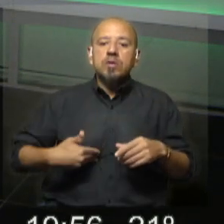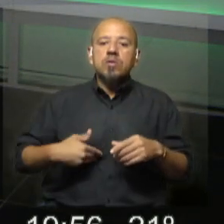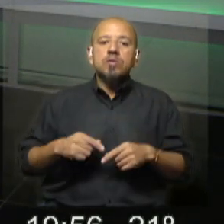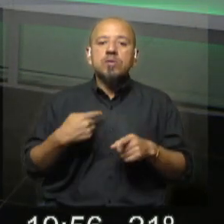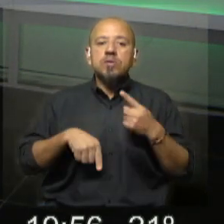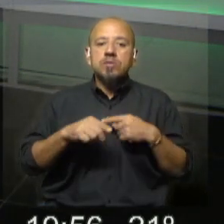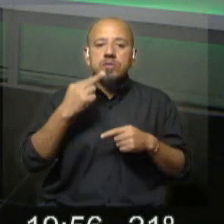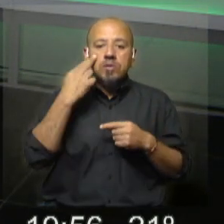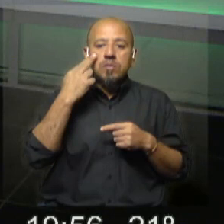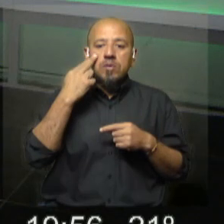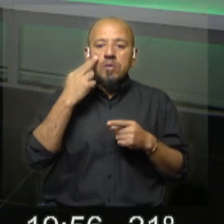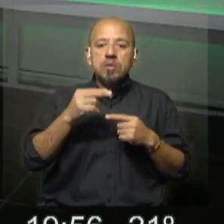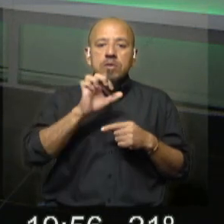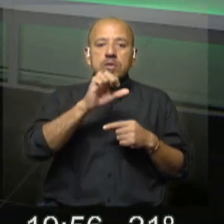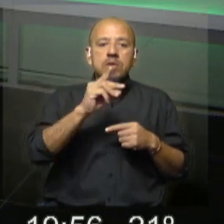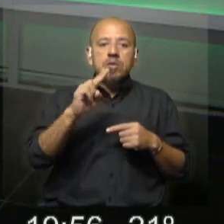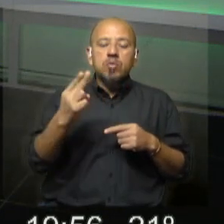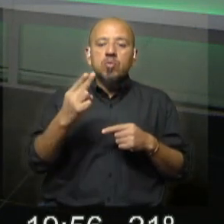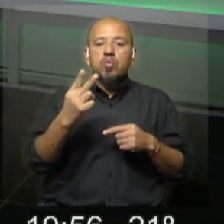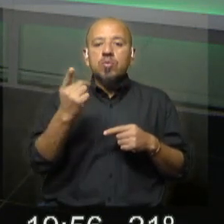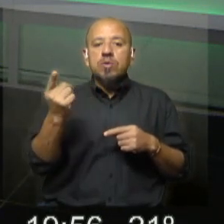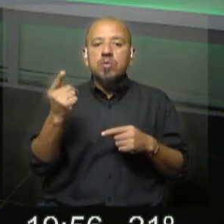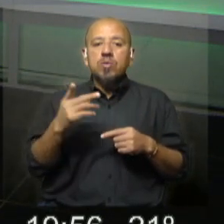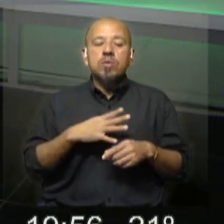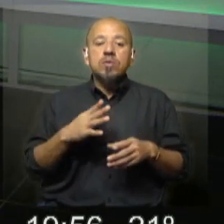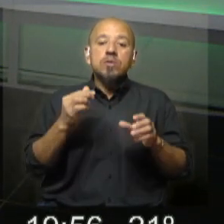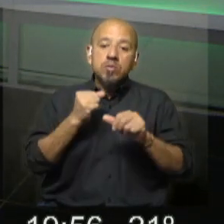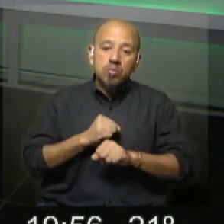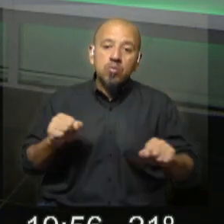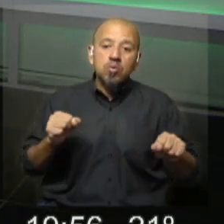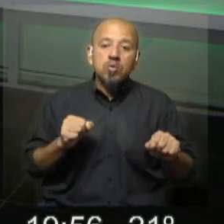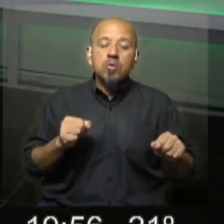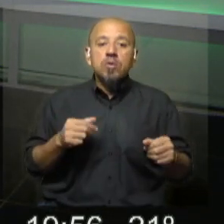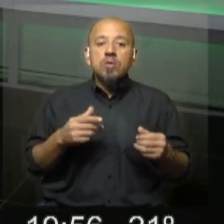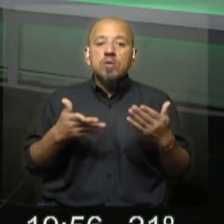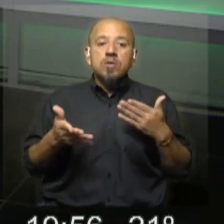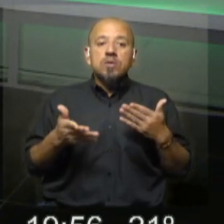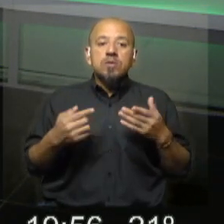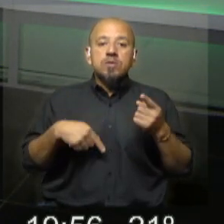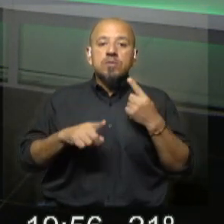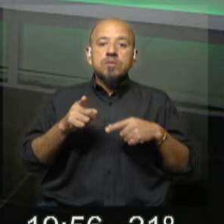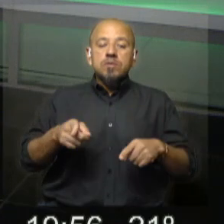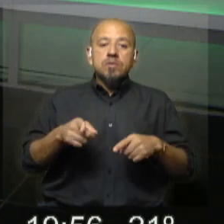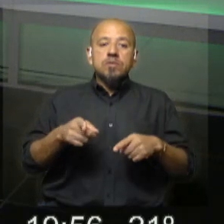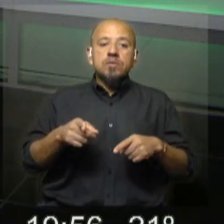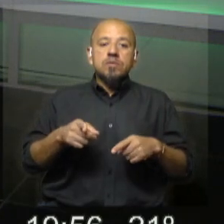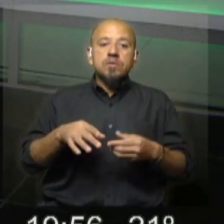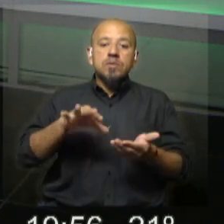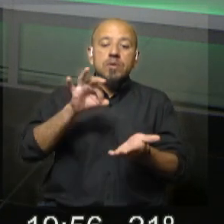el problema que tuvo EDUI 21 es que no pudo hacer carne, no pudo vehiculizar mediante el sistema